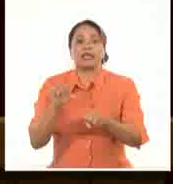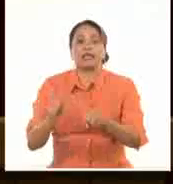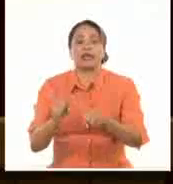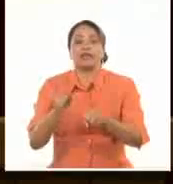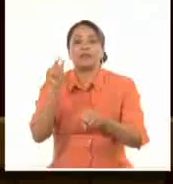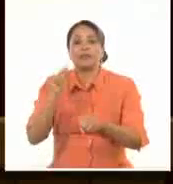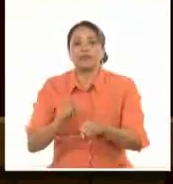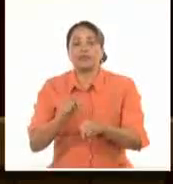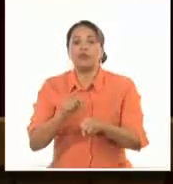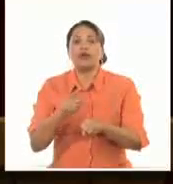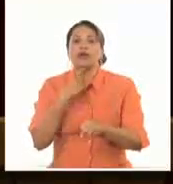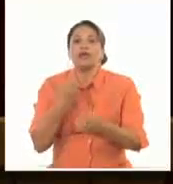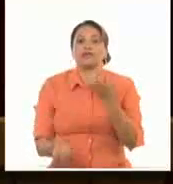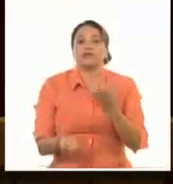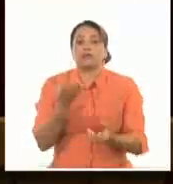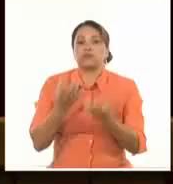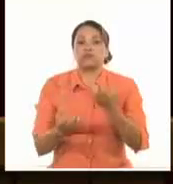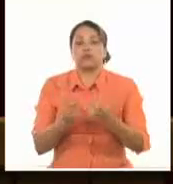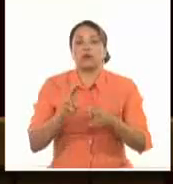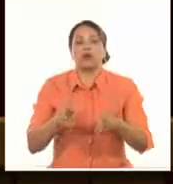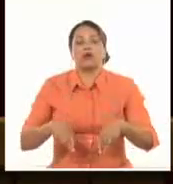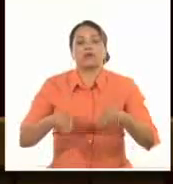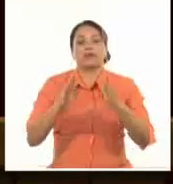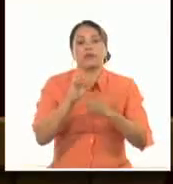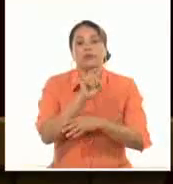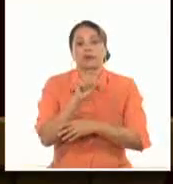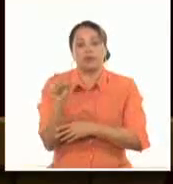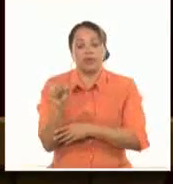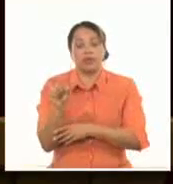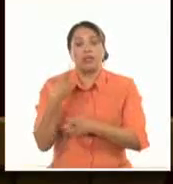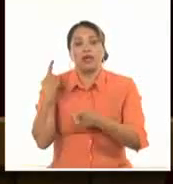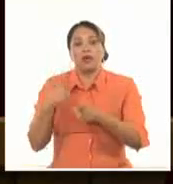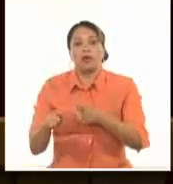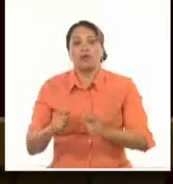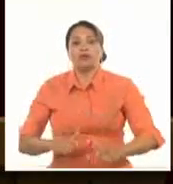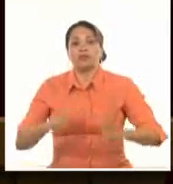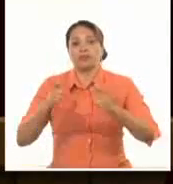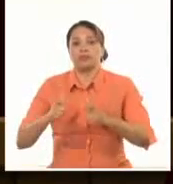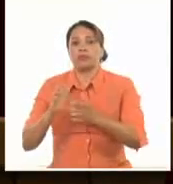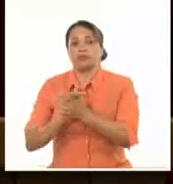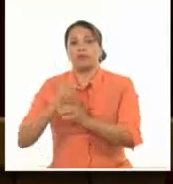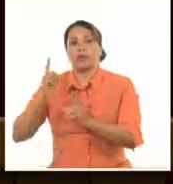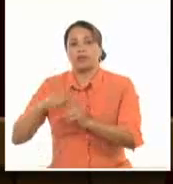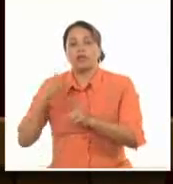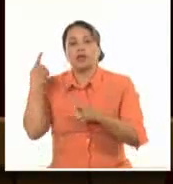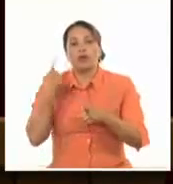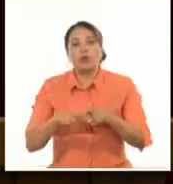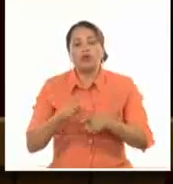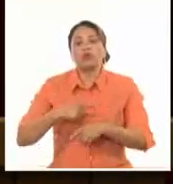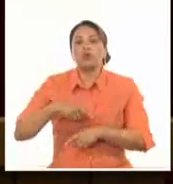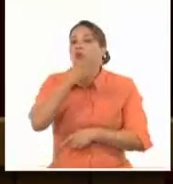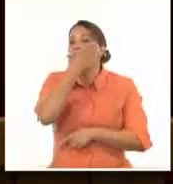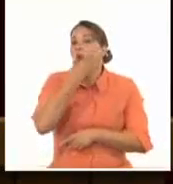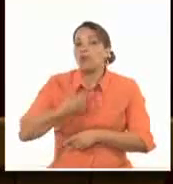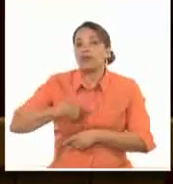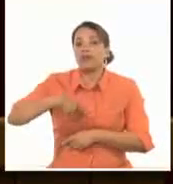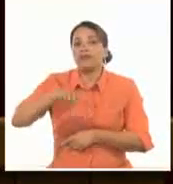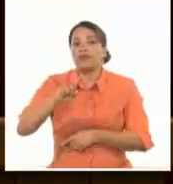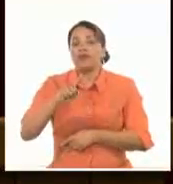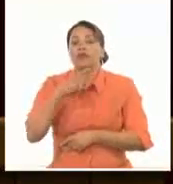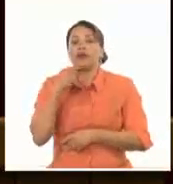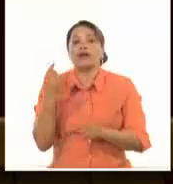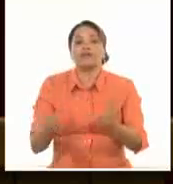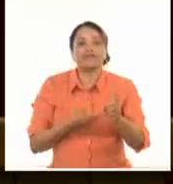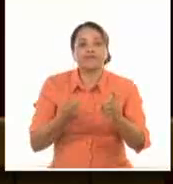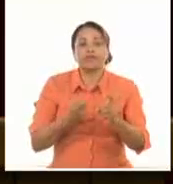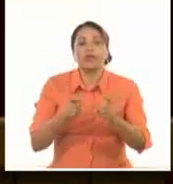jóvenes profesionales de la salud que fueron a otros países a salvar vidas durante la pandemia, se ganaron un lugar en la historia del país en